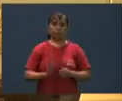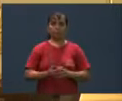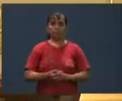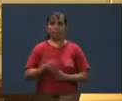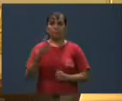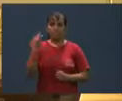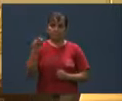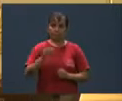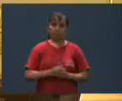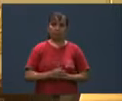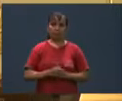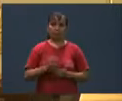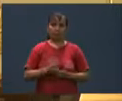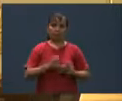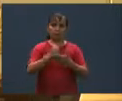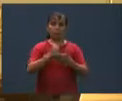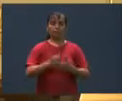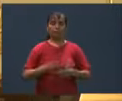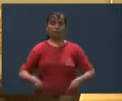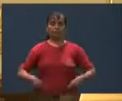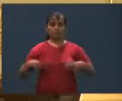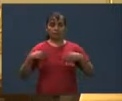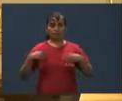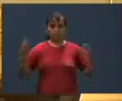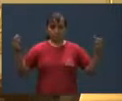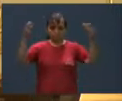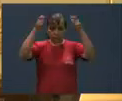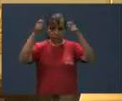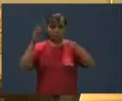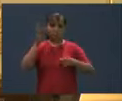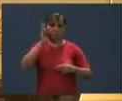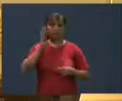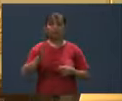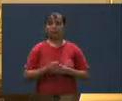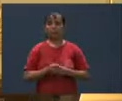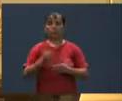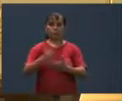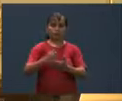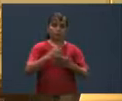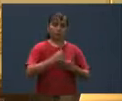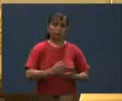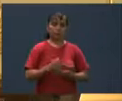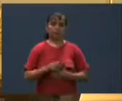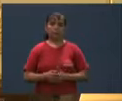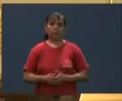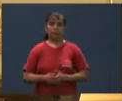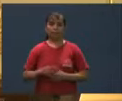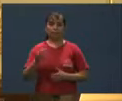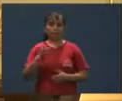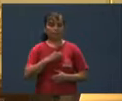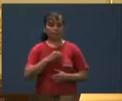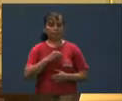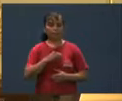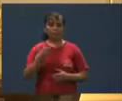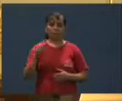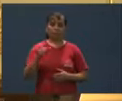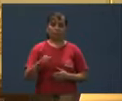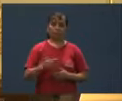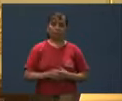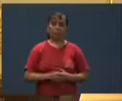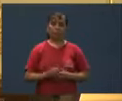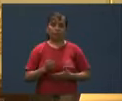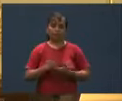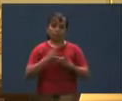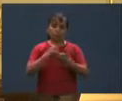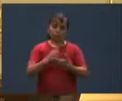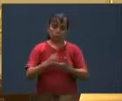Para que la austeridad de vida de San Bernardo, restaurador de la disciplina monástica, quiso para sus monjes, anime a los